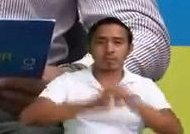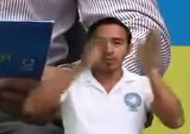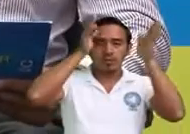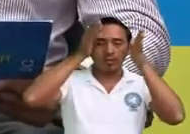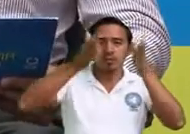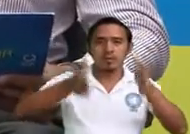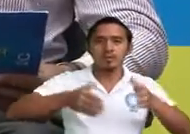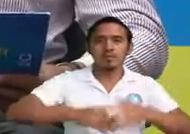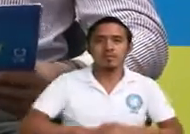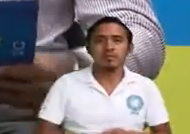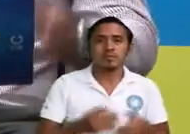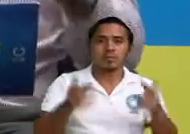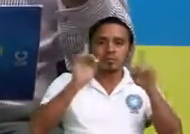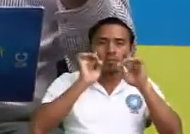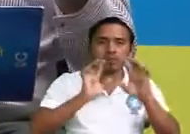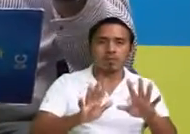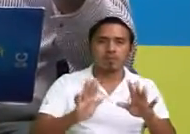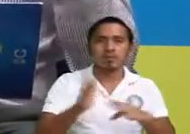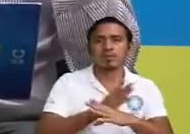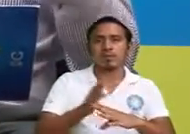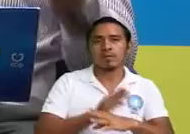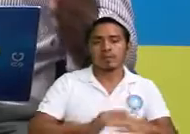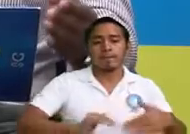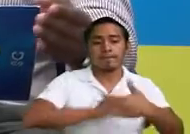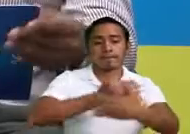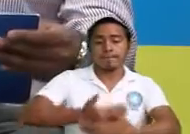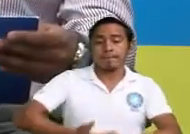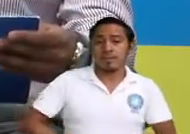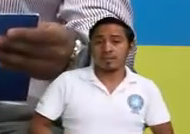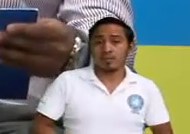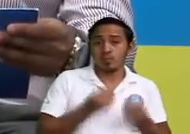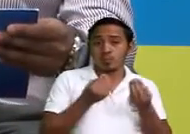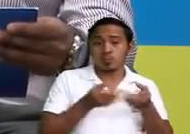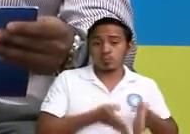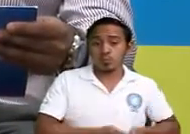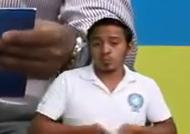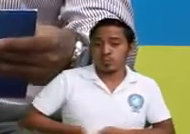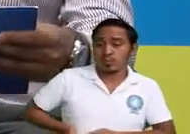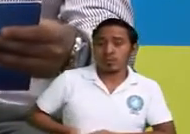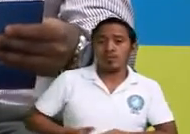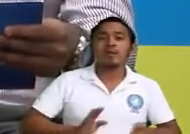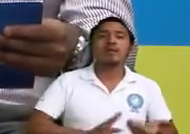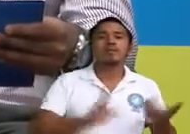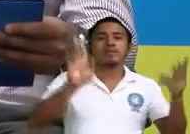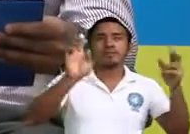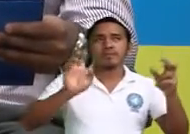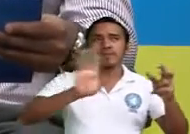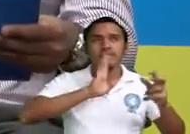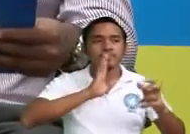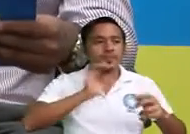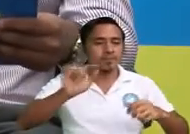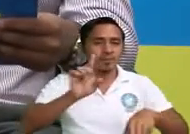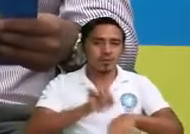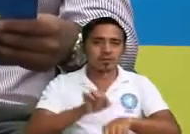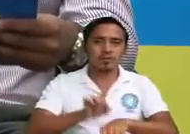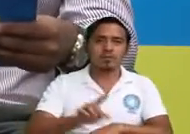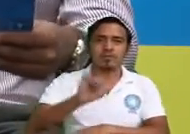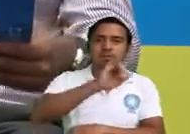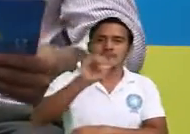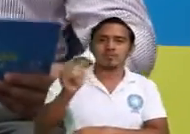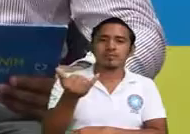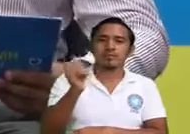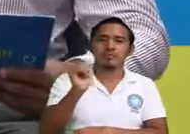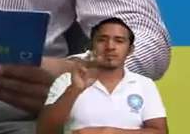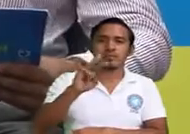atención y los cuidados de los embarazos múltiples. Para hablar de este tema, hemos invitado a la doctora Yamilé